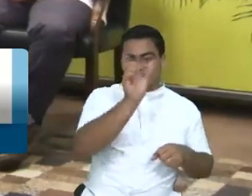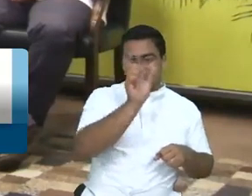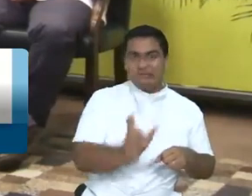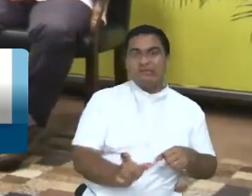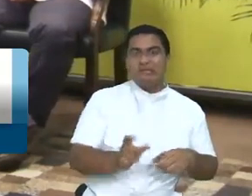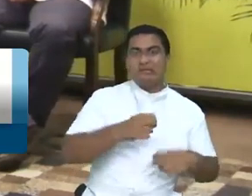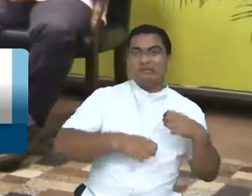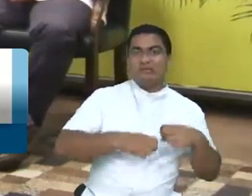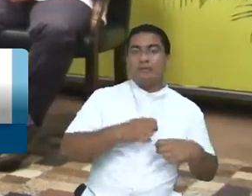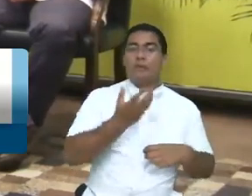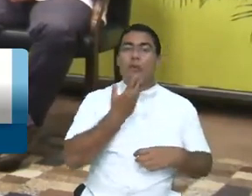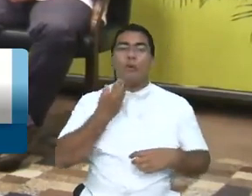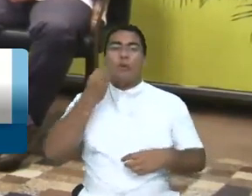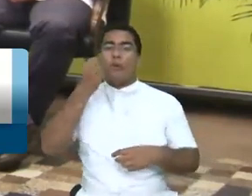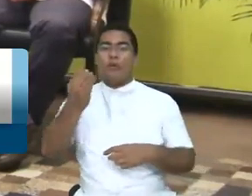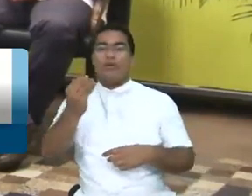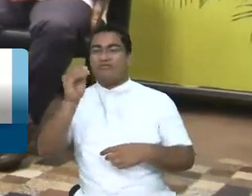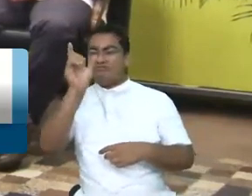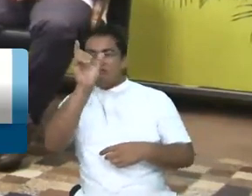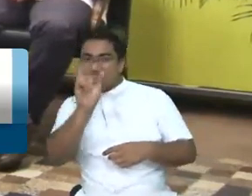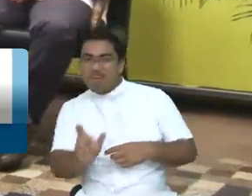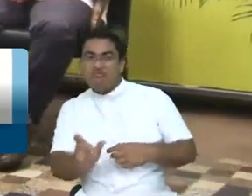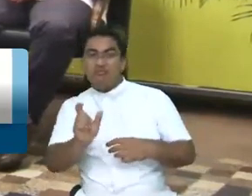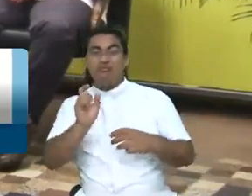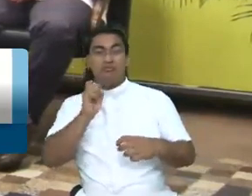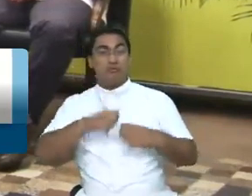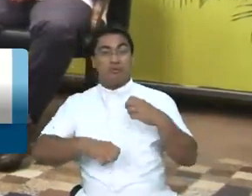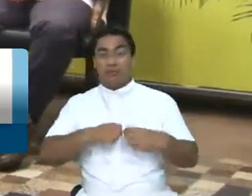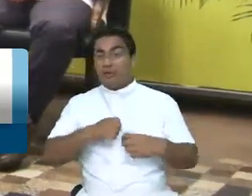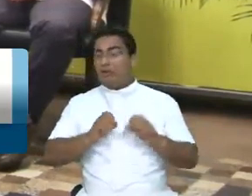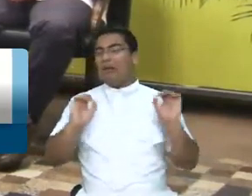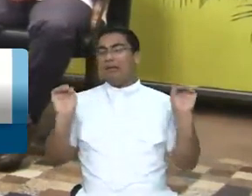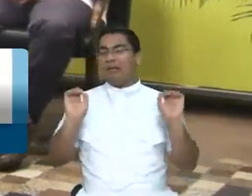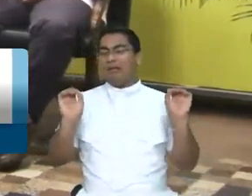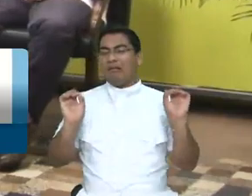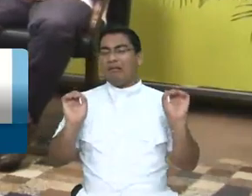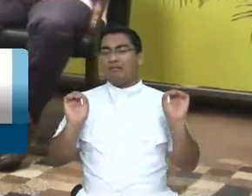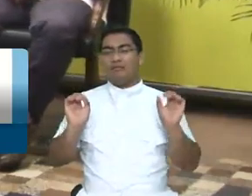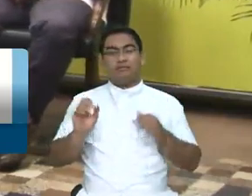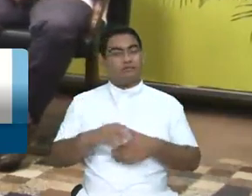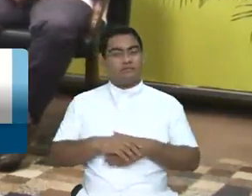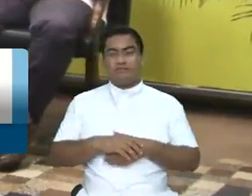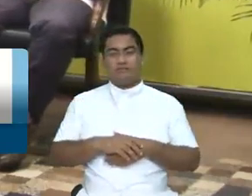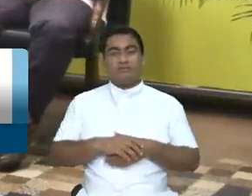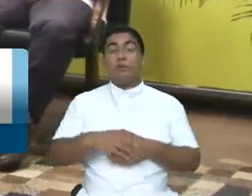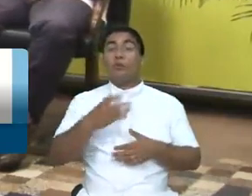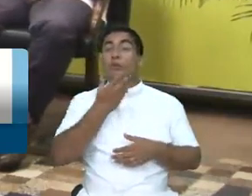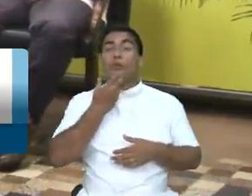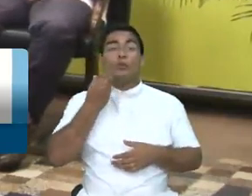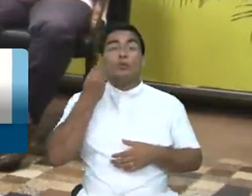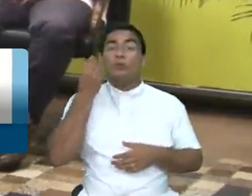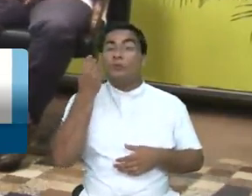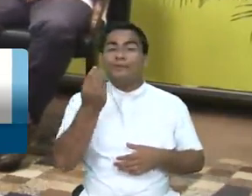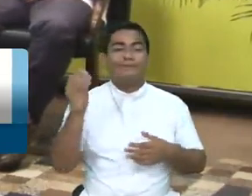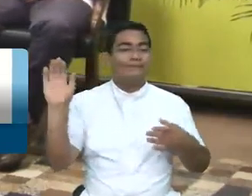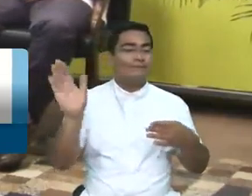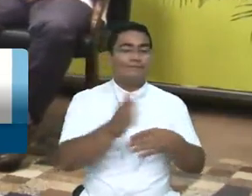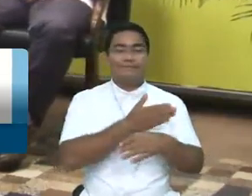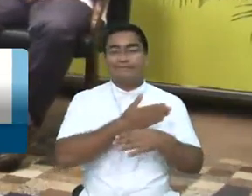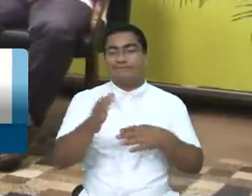porque tienen mucha energía, estamos libres de eso. ¿No es así? No, en los jóvenes pues el comportamiento es diferente.